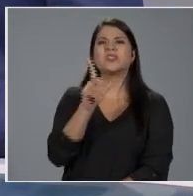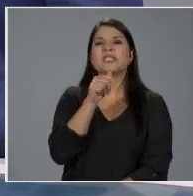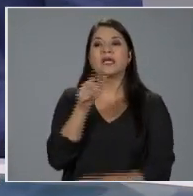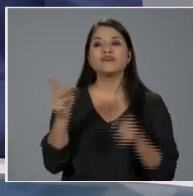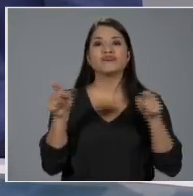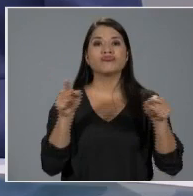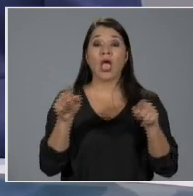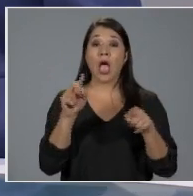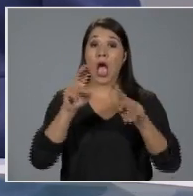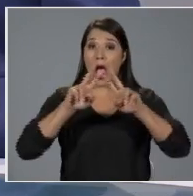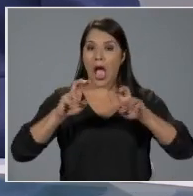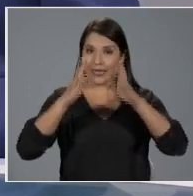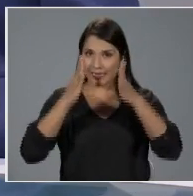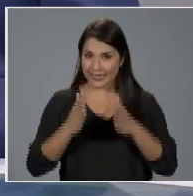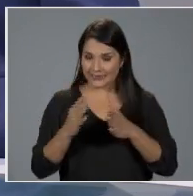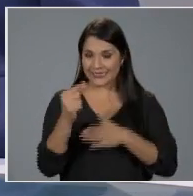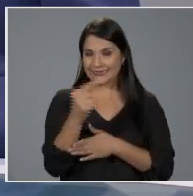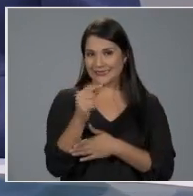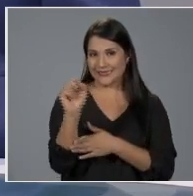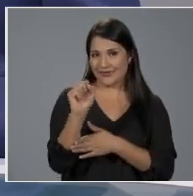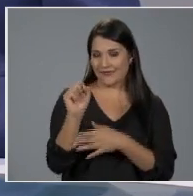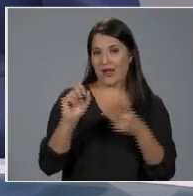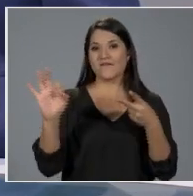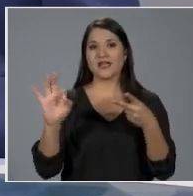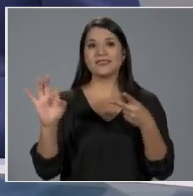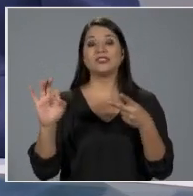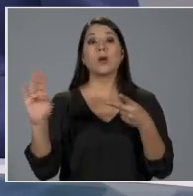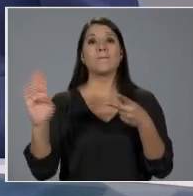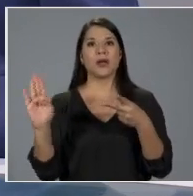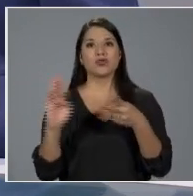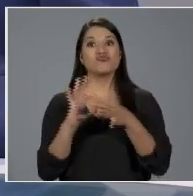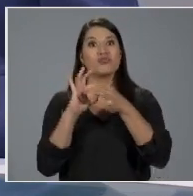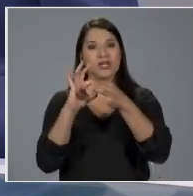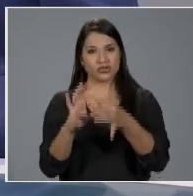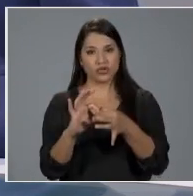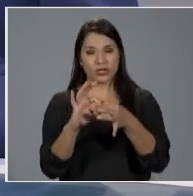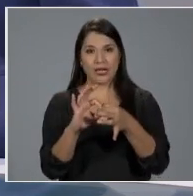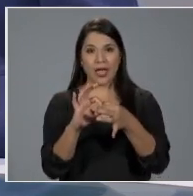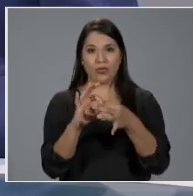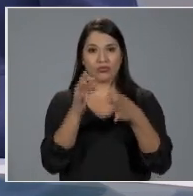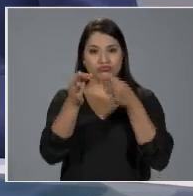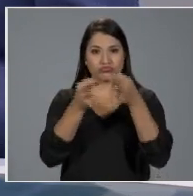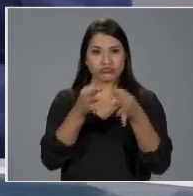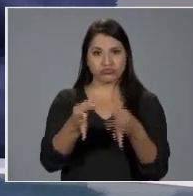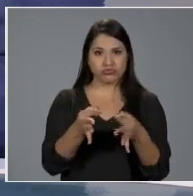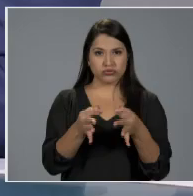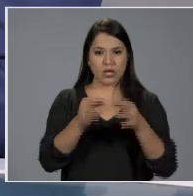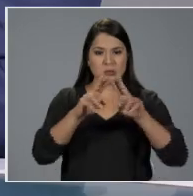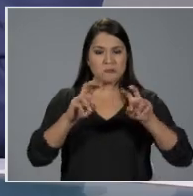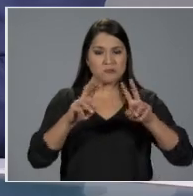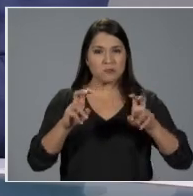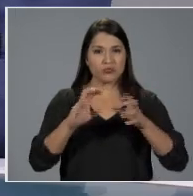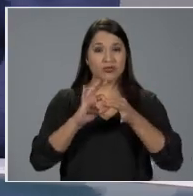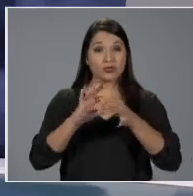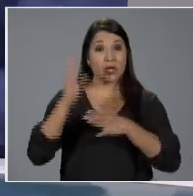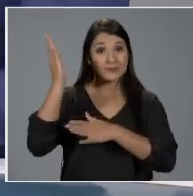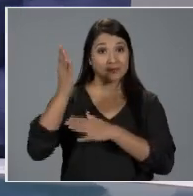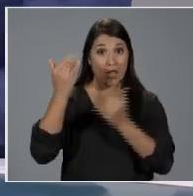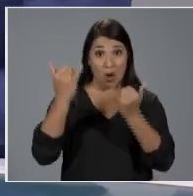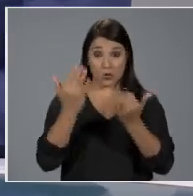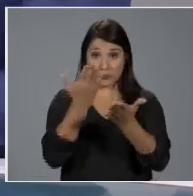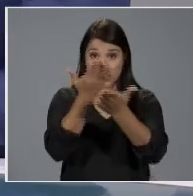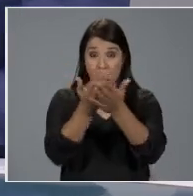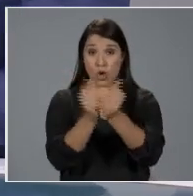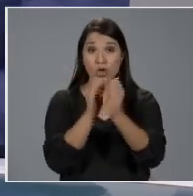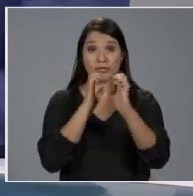los analistas Gina Cibaja y Francisco Barahona respecto a esta rendición de cuentas del presidente Luis Guillermo Solís. Así es, Randa, los dejamos